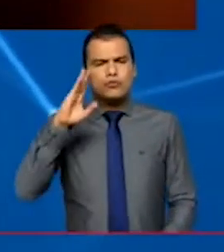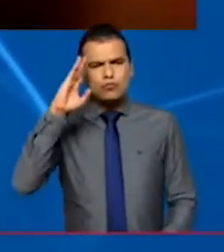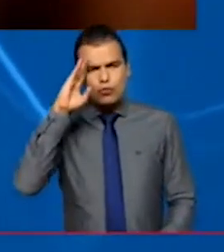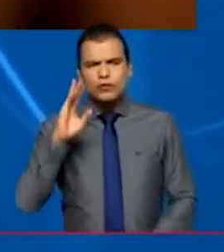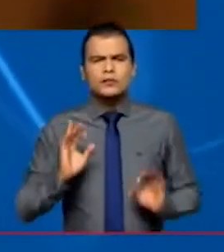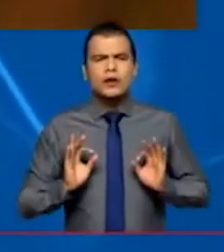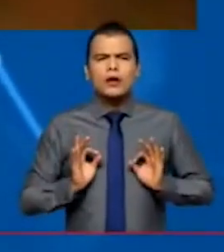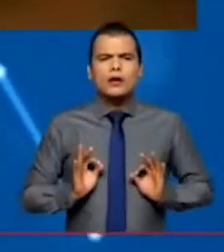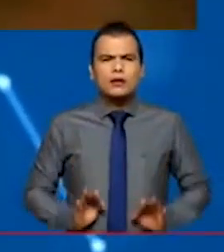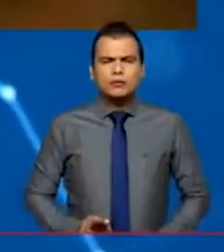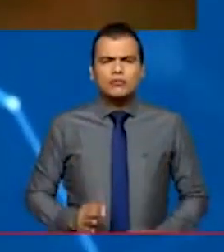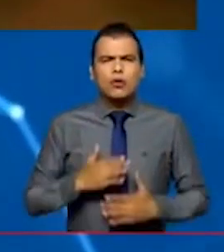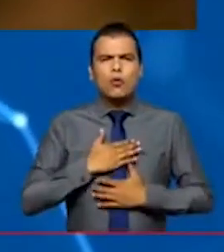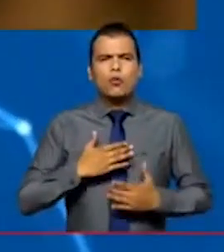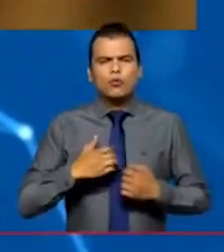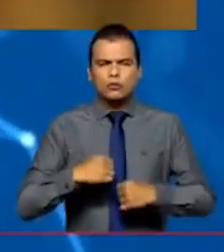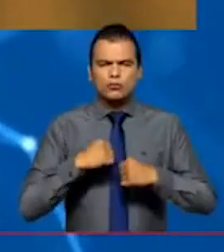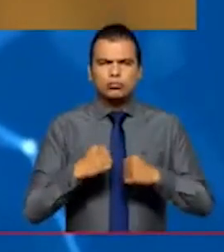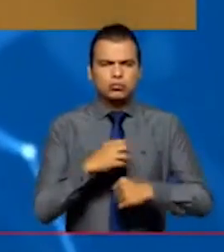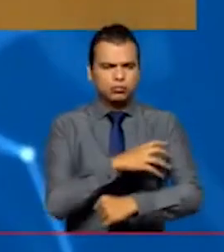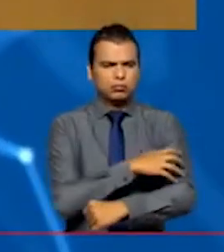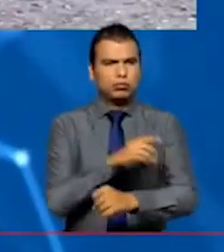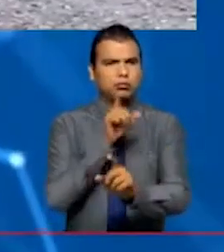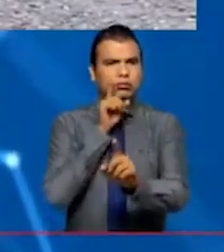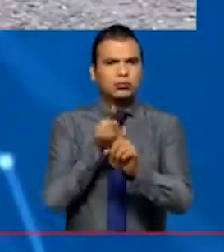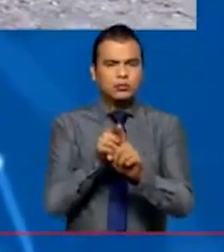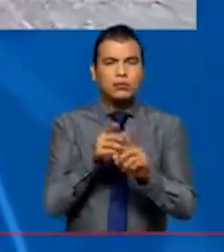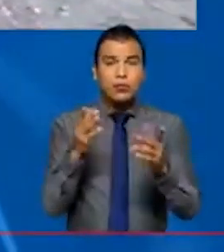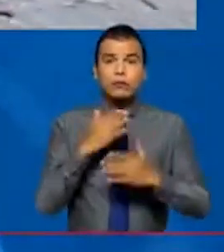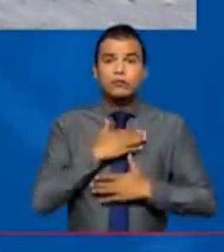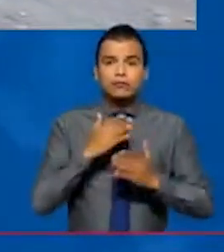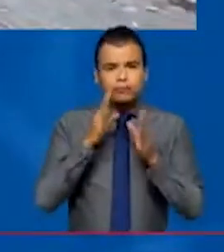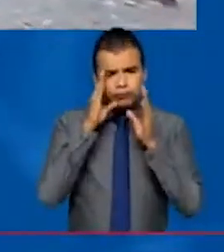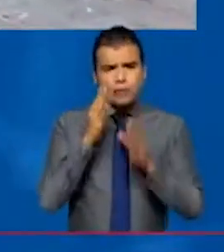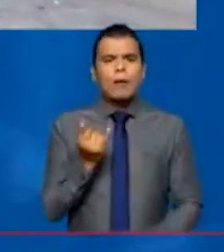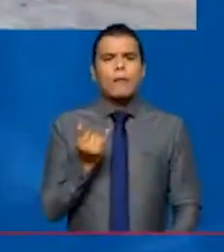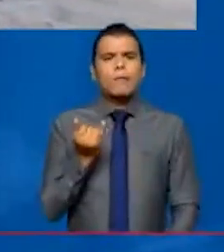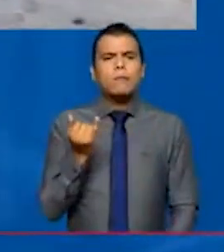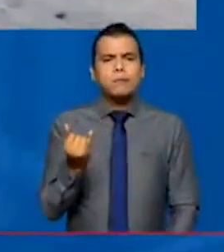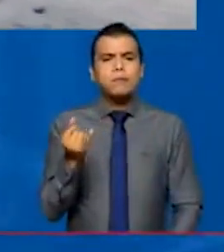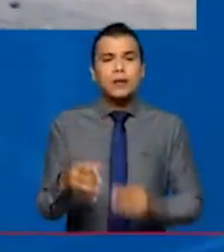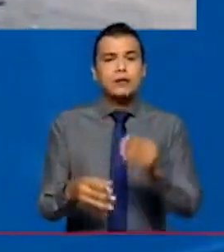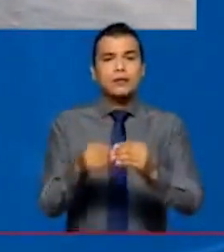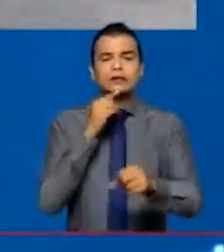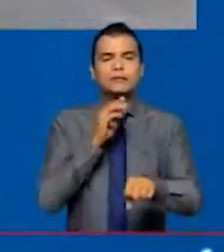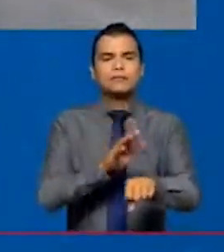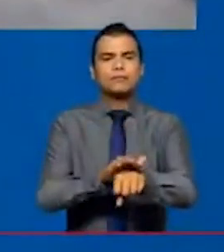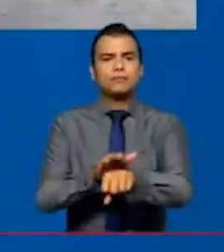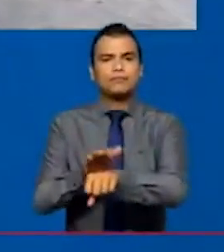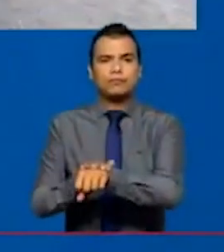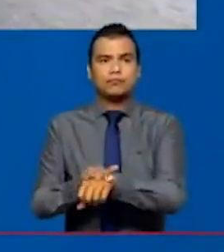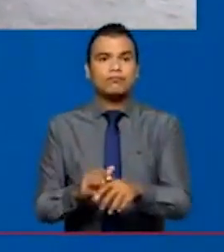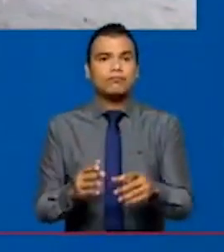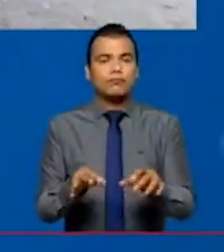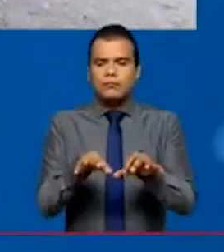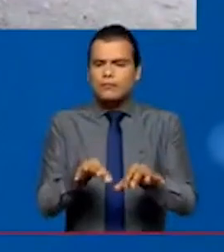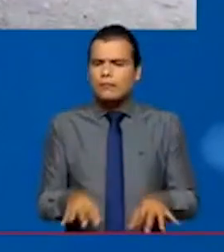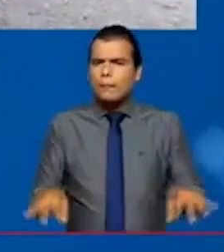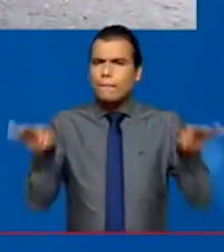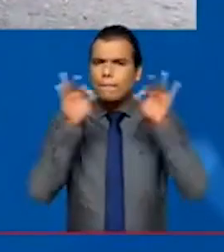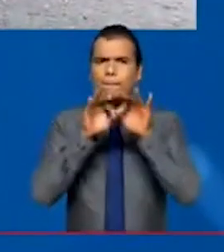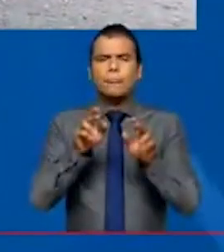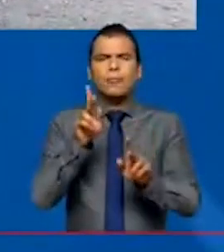están dispuestas para garantizar esta respuesta institucional en el territorio. Asimismo, recordar la importancia de guardar la